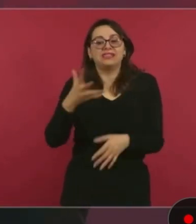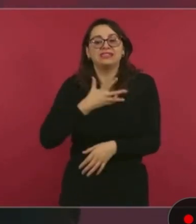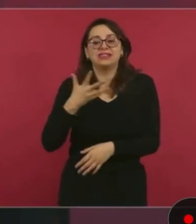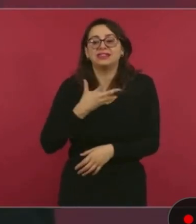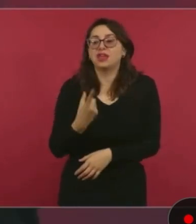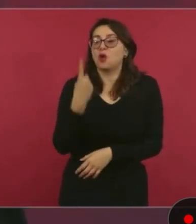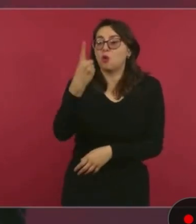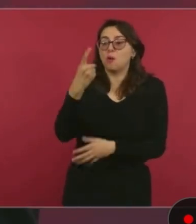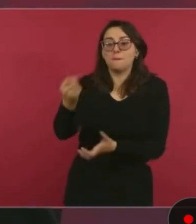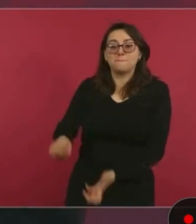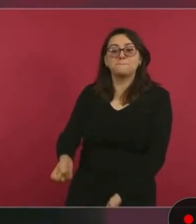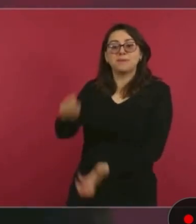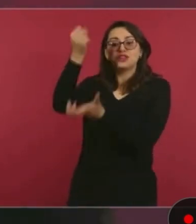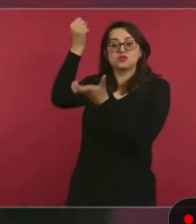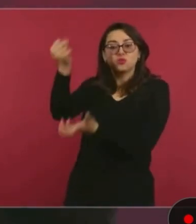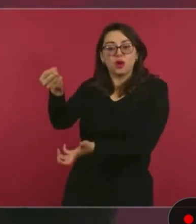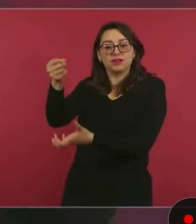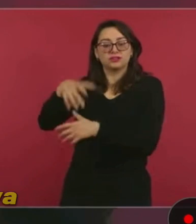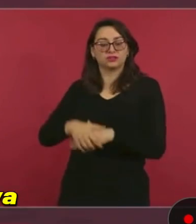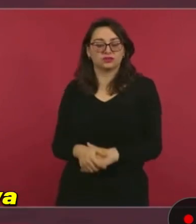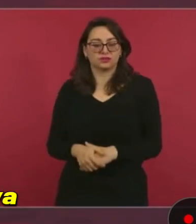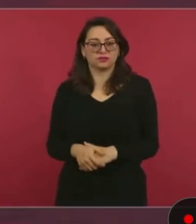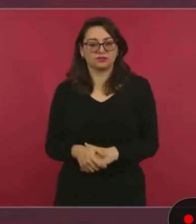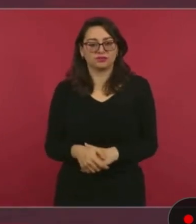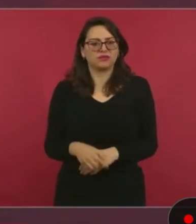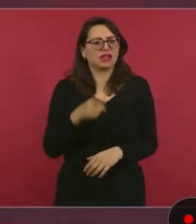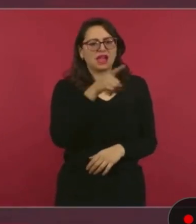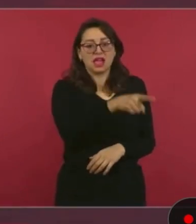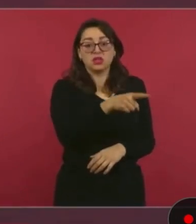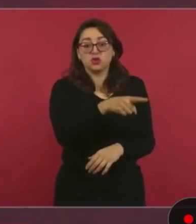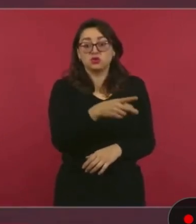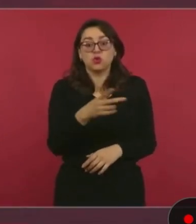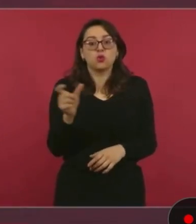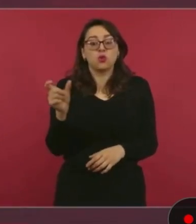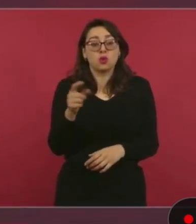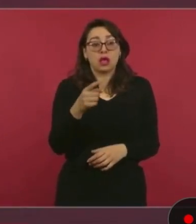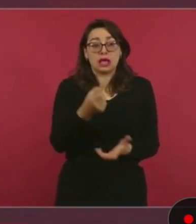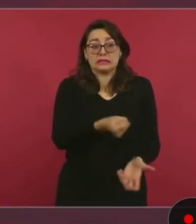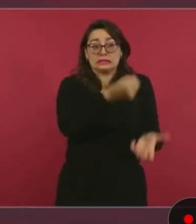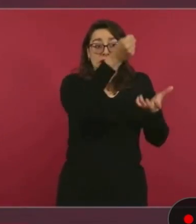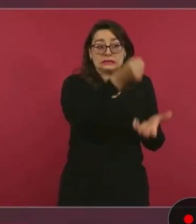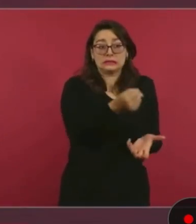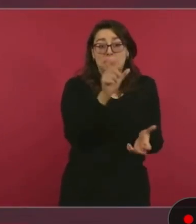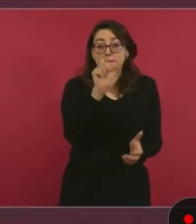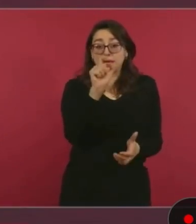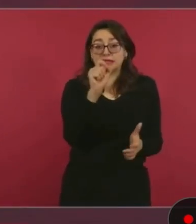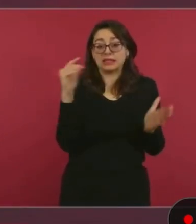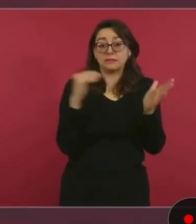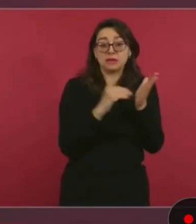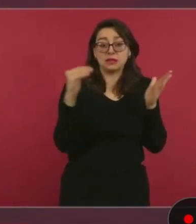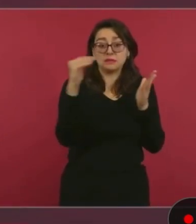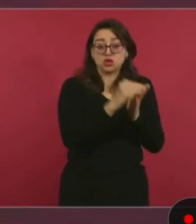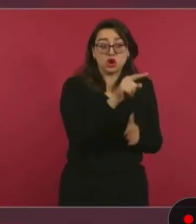El fideicomiso lo tienen ahí, es una reserva para mantener